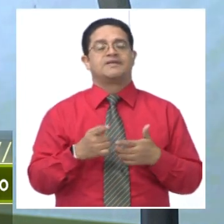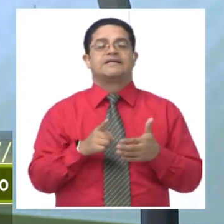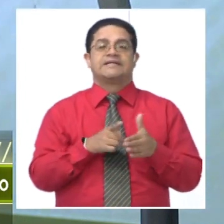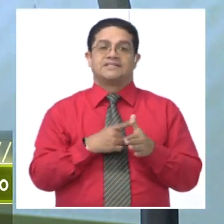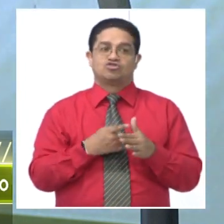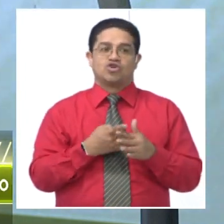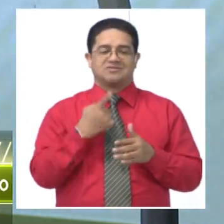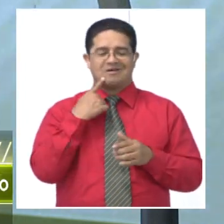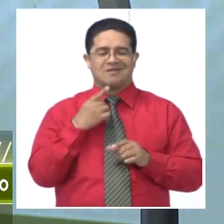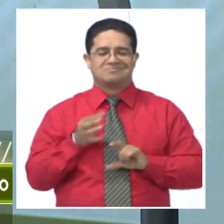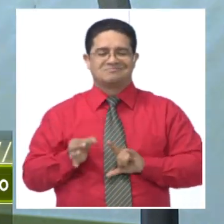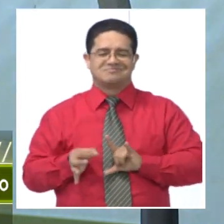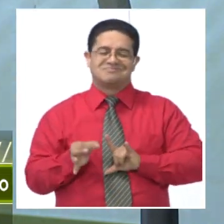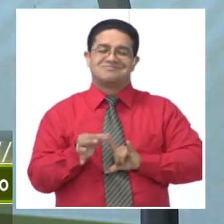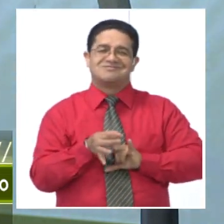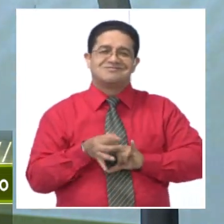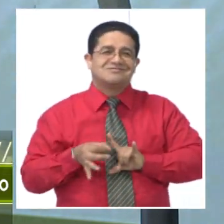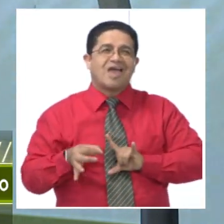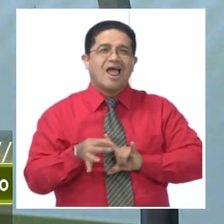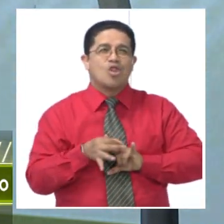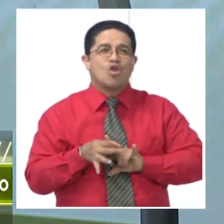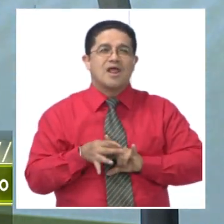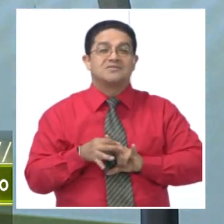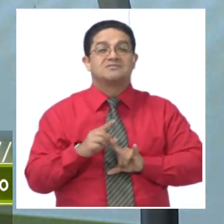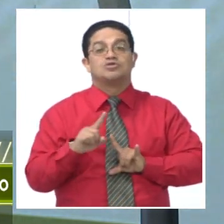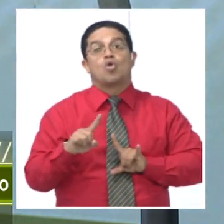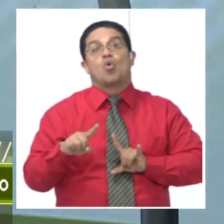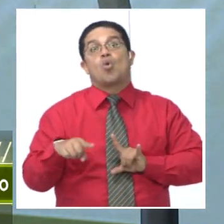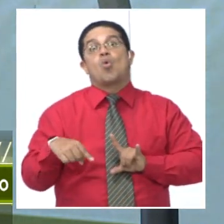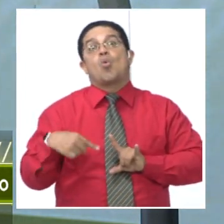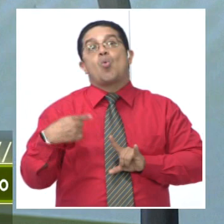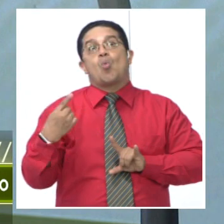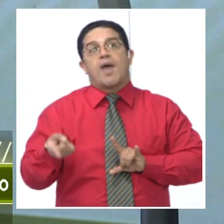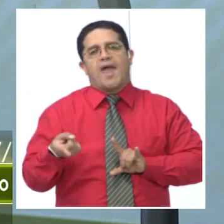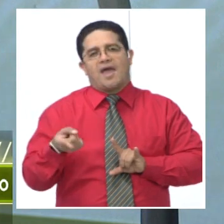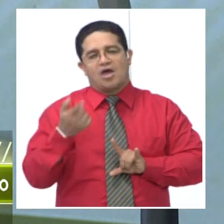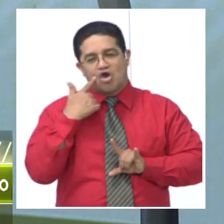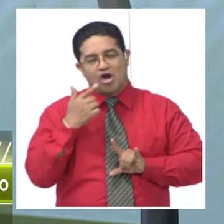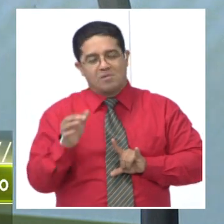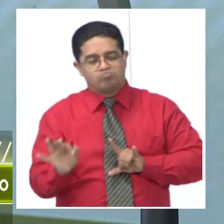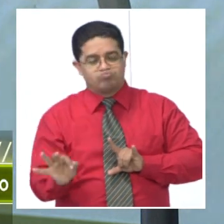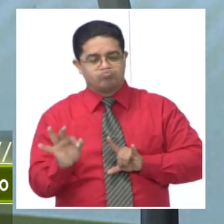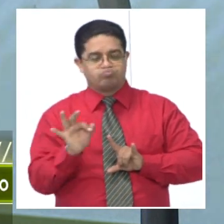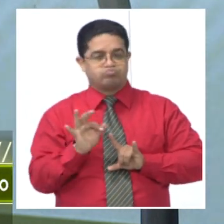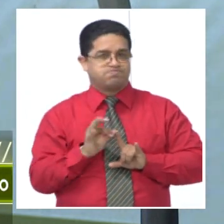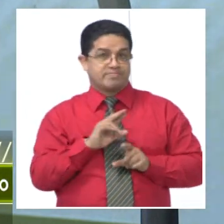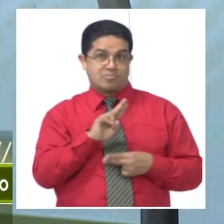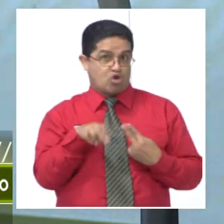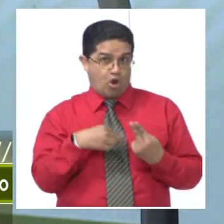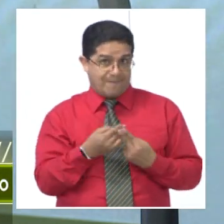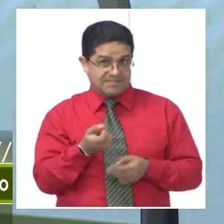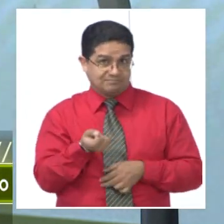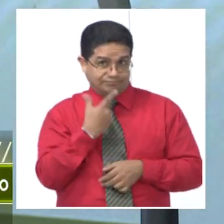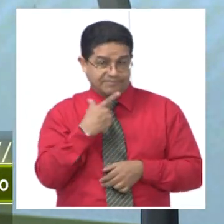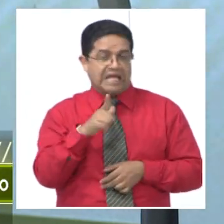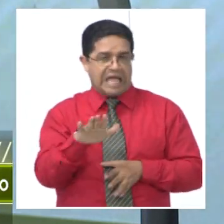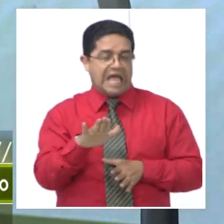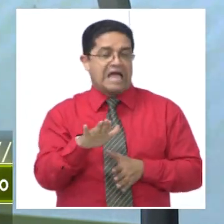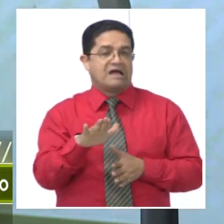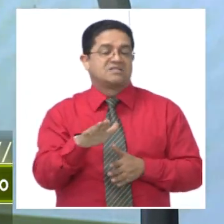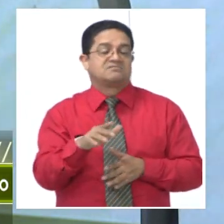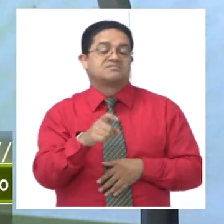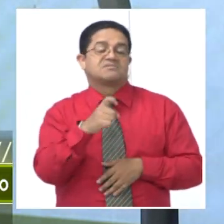las células más internas, que luego si esas células llegasen a entrar porque dejas de tomar el anticonceptivo, a veces se hace complicado el diagnóstico.